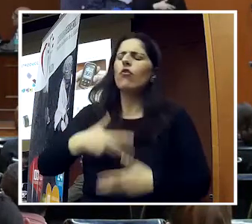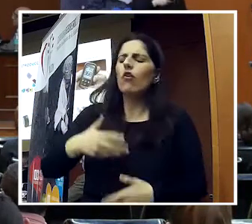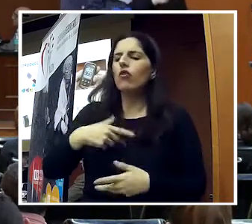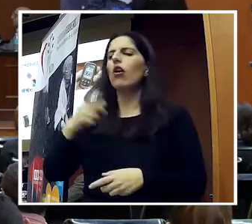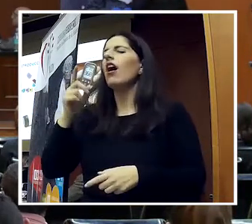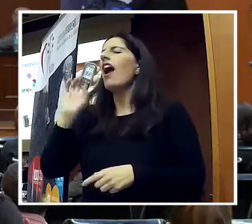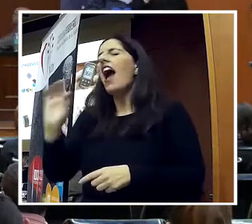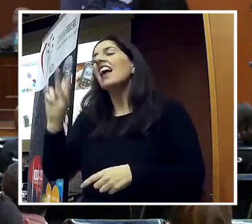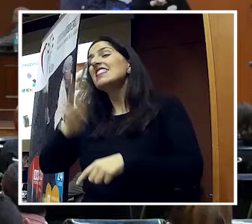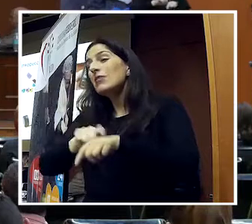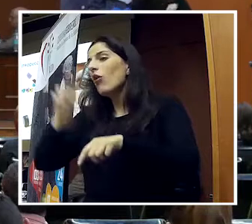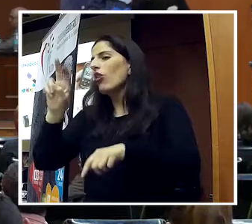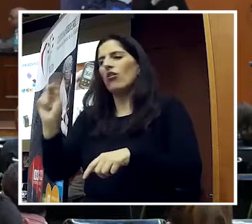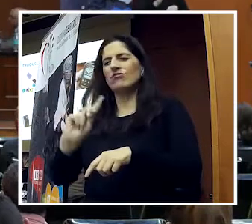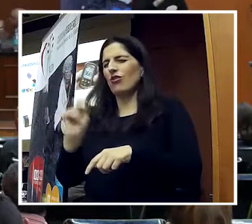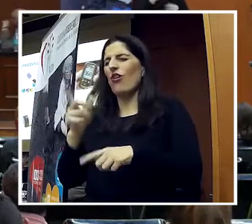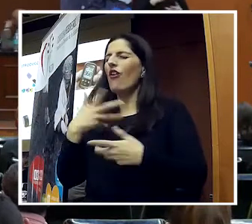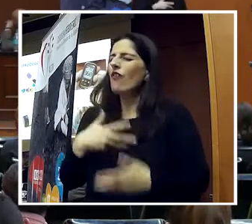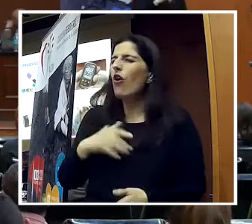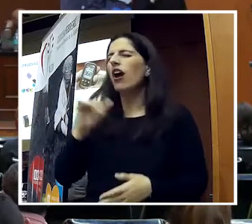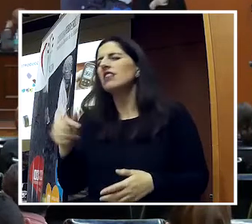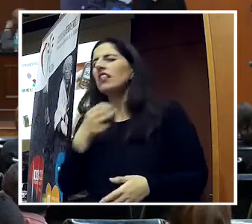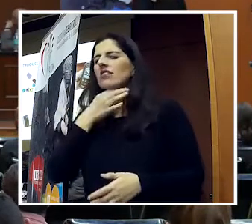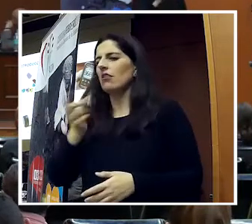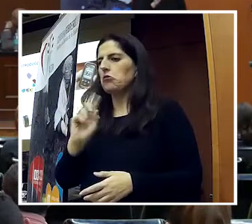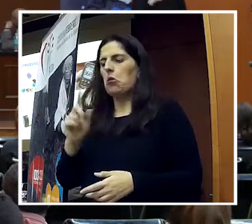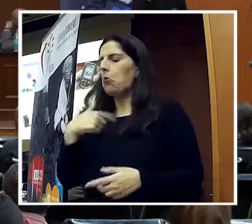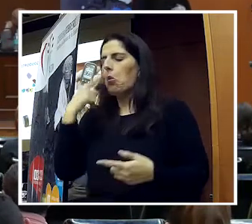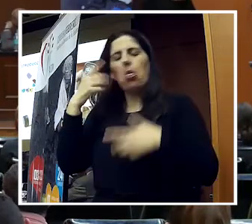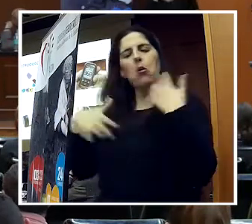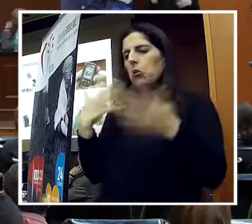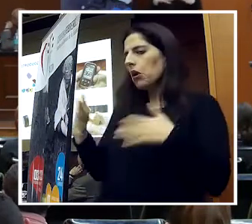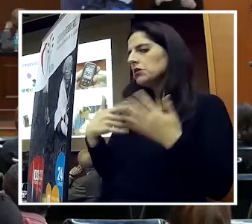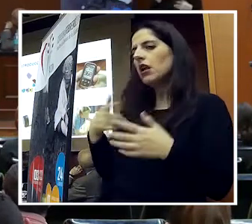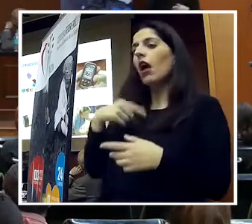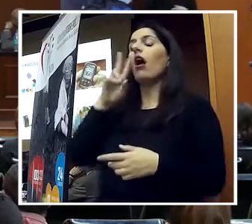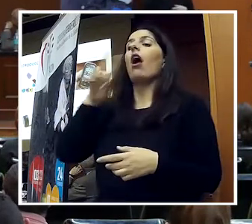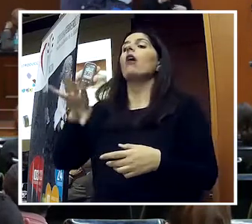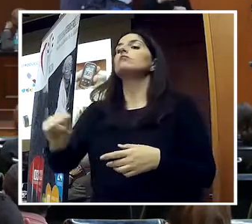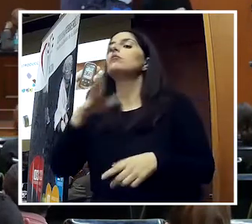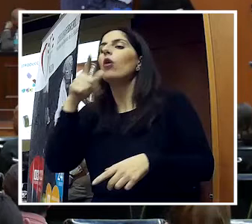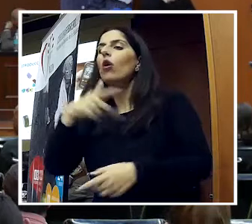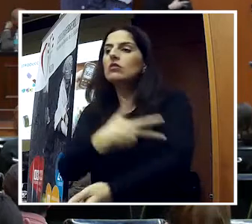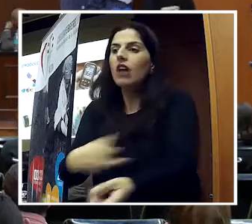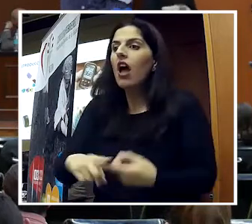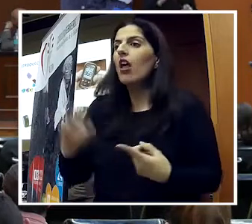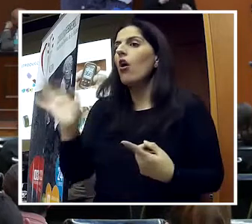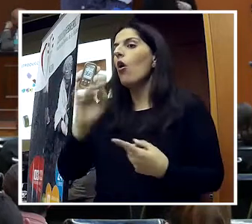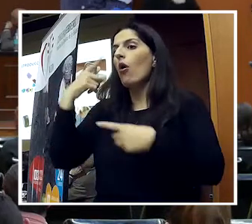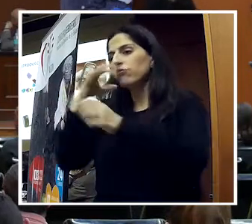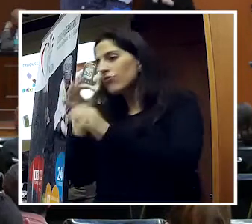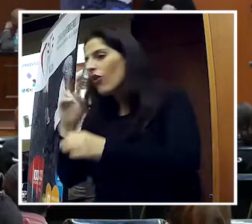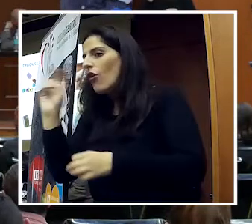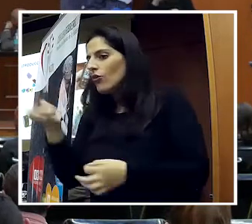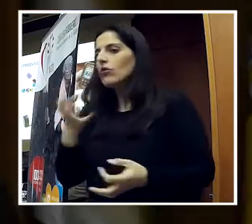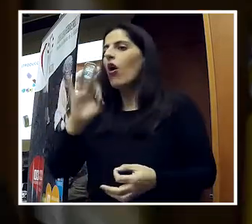los síntomas clave. En la diabetes tipo 2 suelen ser asintomáticas, muchas veces lo detectamos mediante un control de glucosa o en un laboratorio